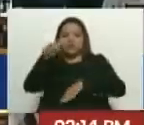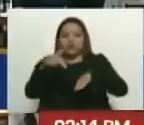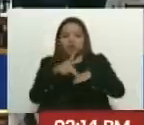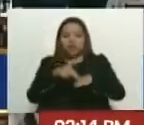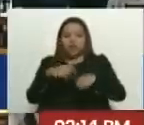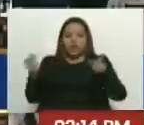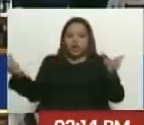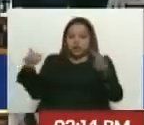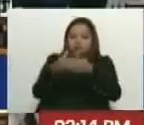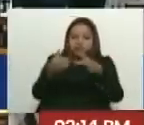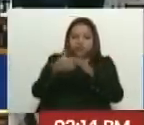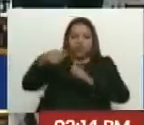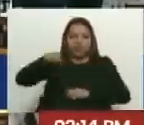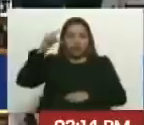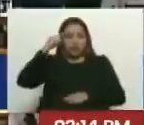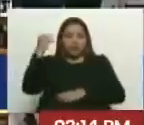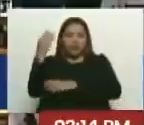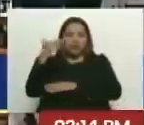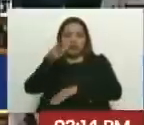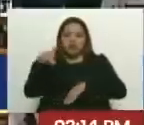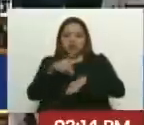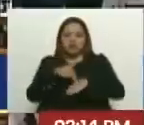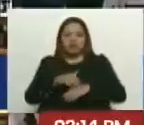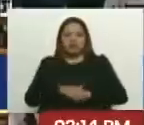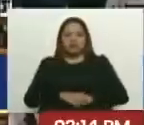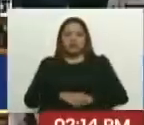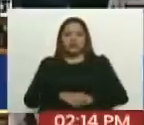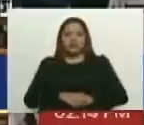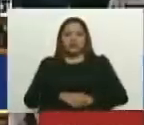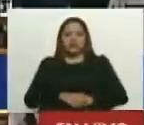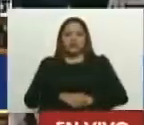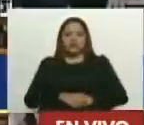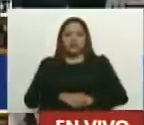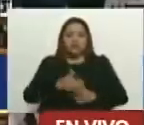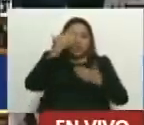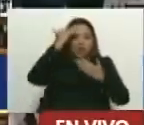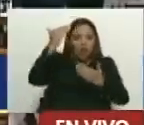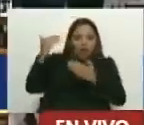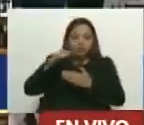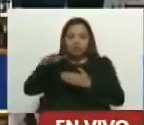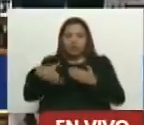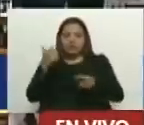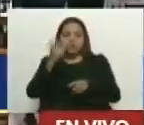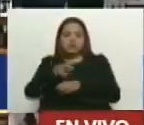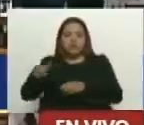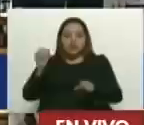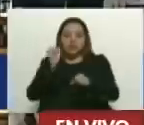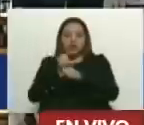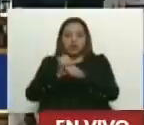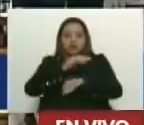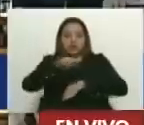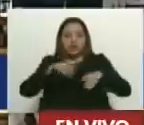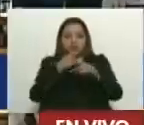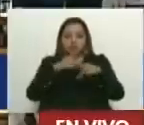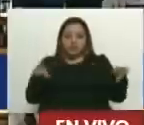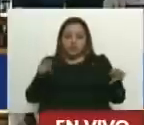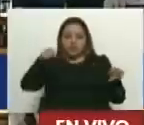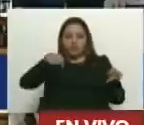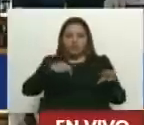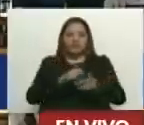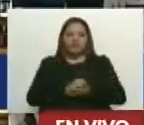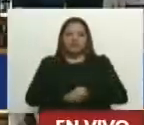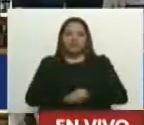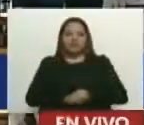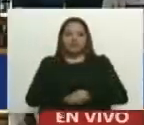del día de hoy en la Asamblea Nacional. Saludar a todos los trabajadores y trabajadoras del Ministerio Público presente.